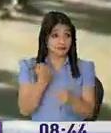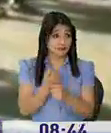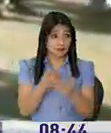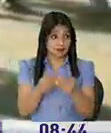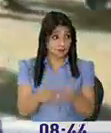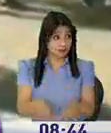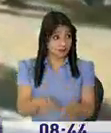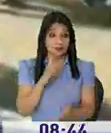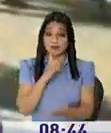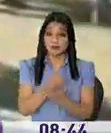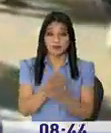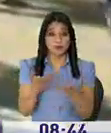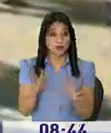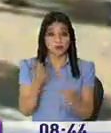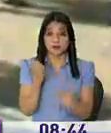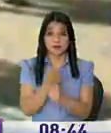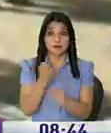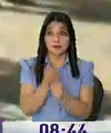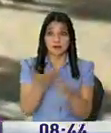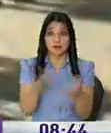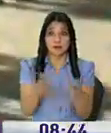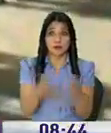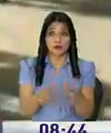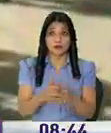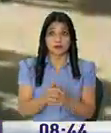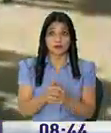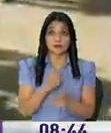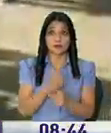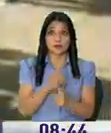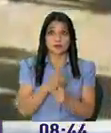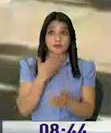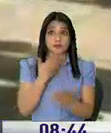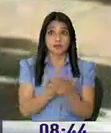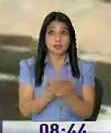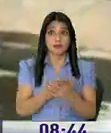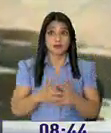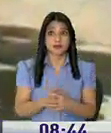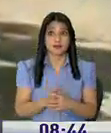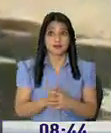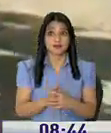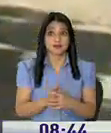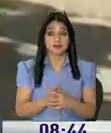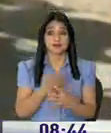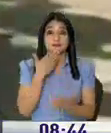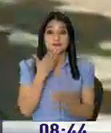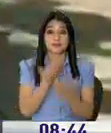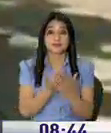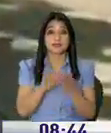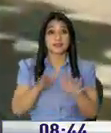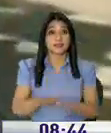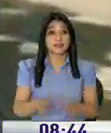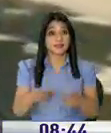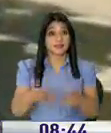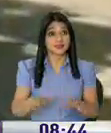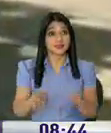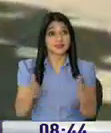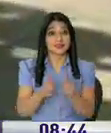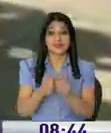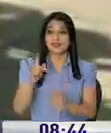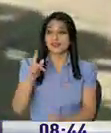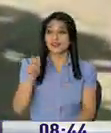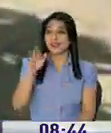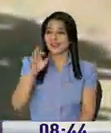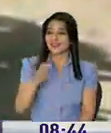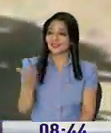Sí, estamos sin trabajo y muchas gracias, ¿no? Muchísimas gracias. Acá ya estamos con Katy Avilés. Hola.